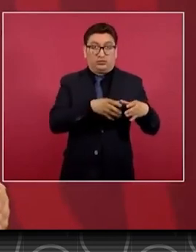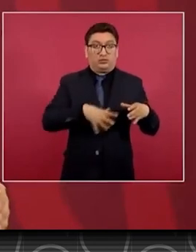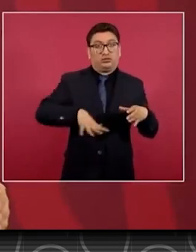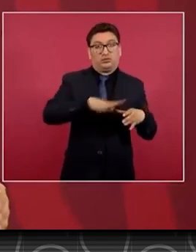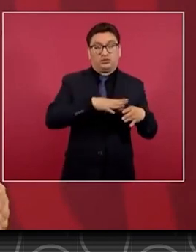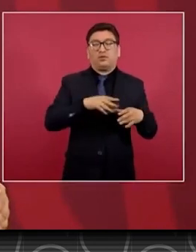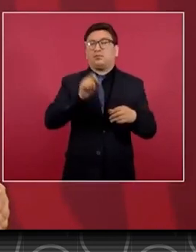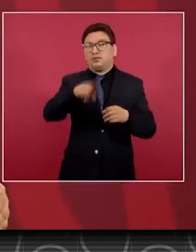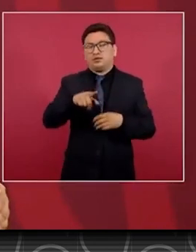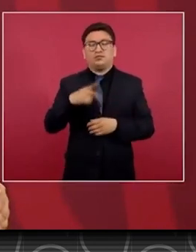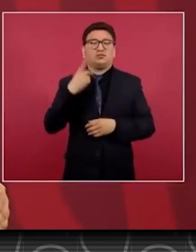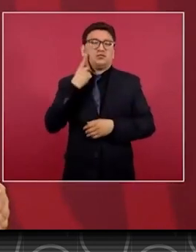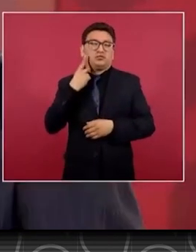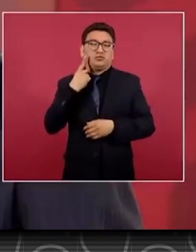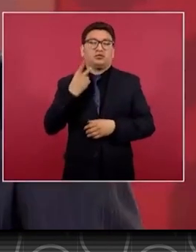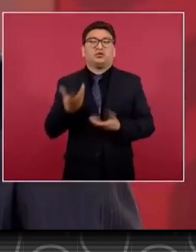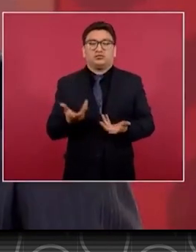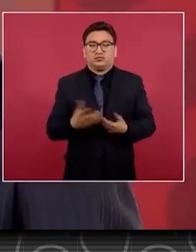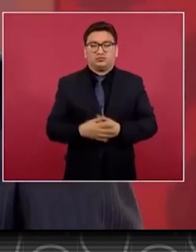diputados.